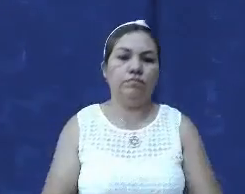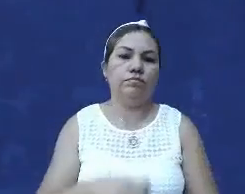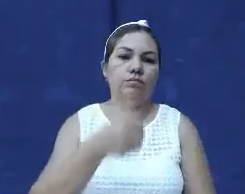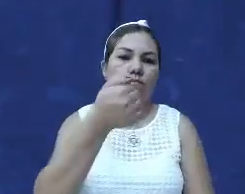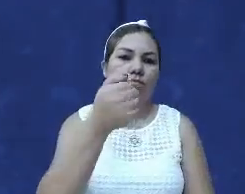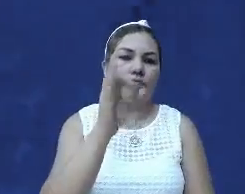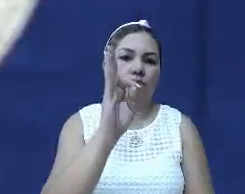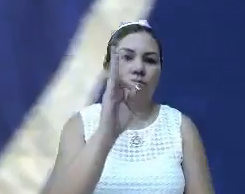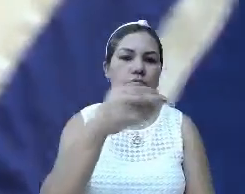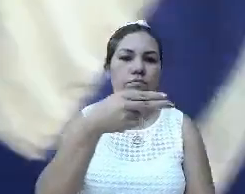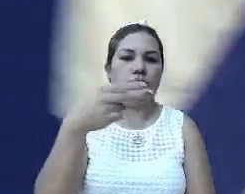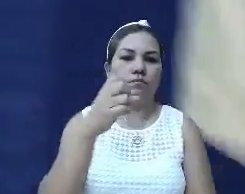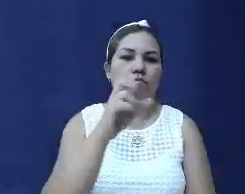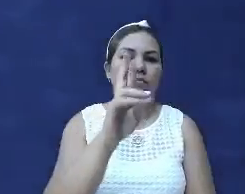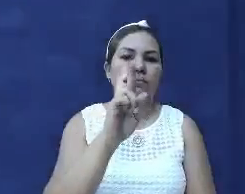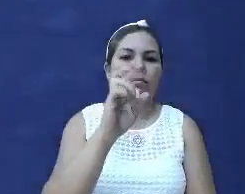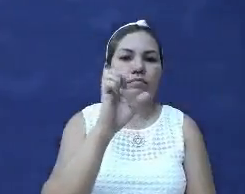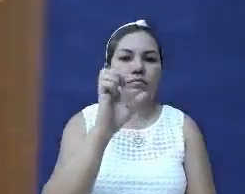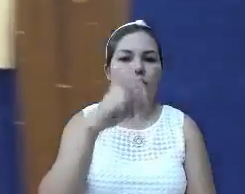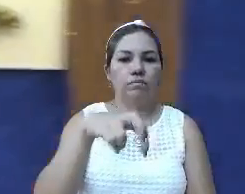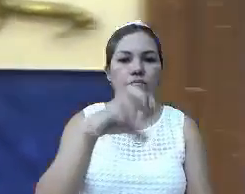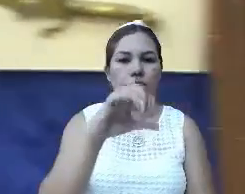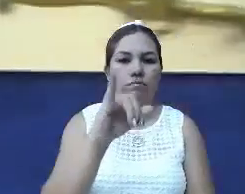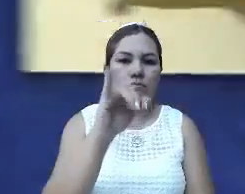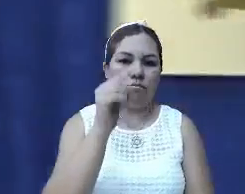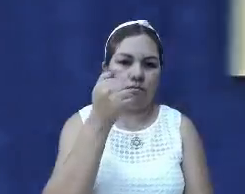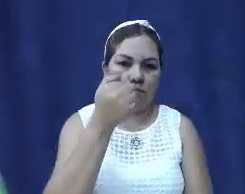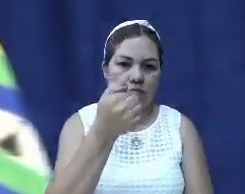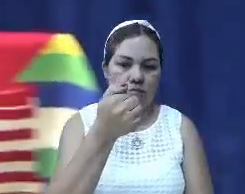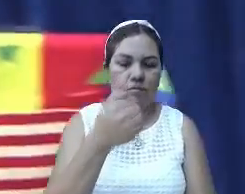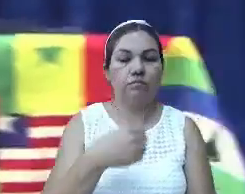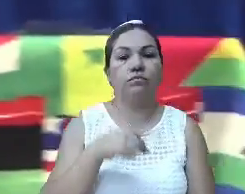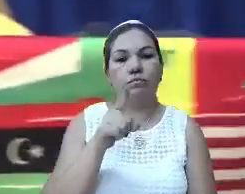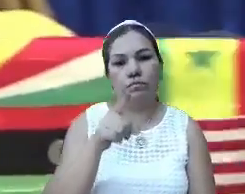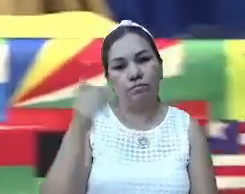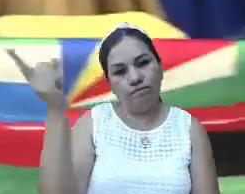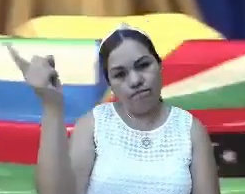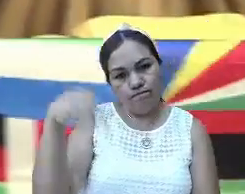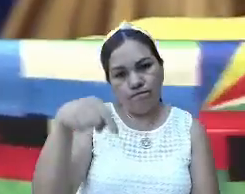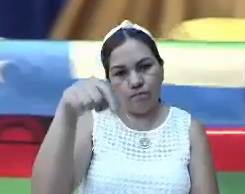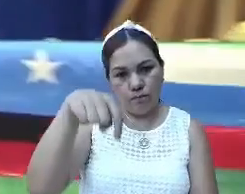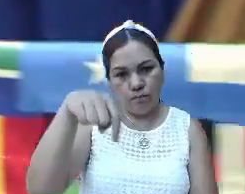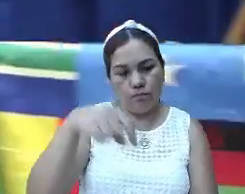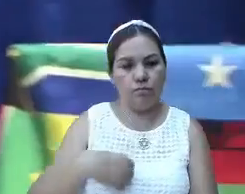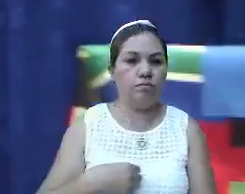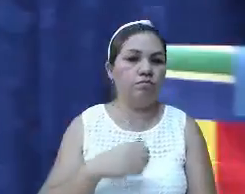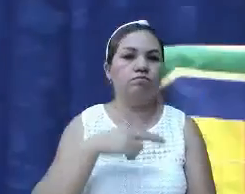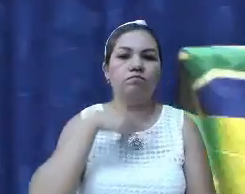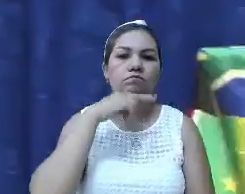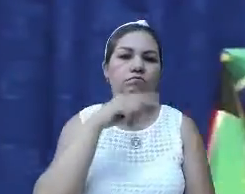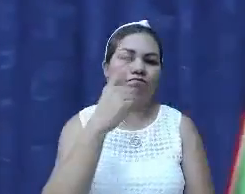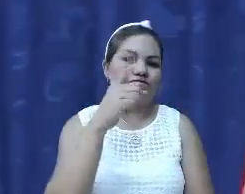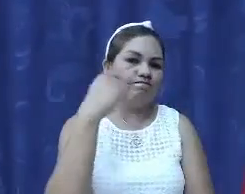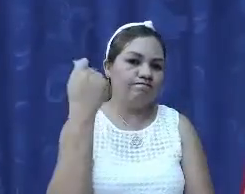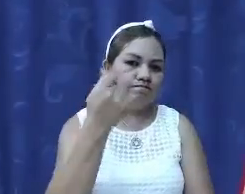adherencias. Usted ha venido hoy con miles de adherencias.